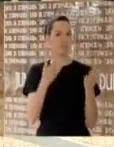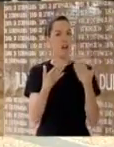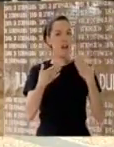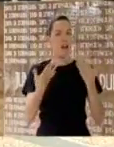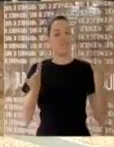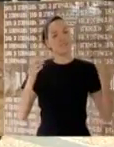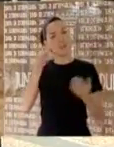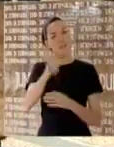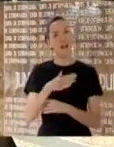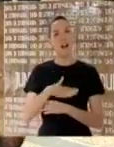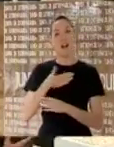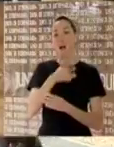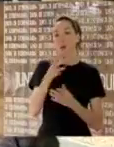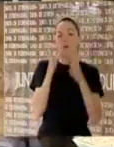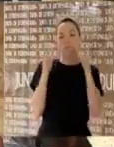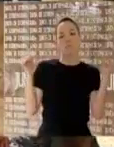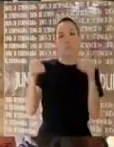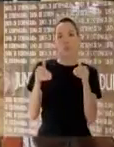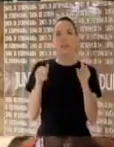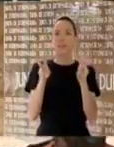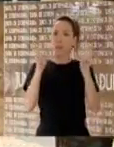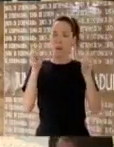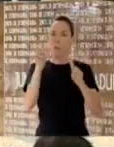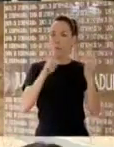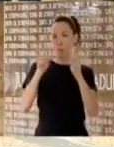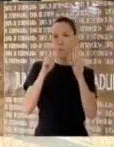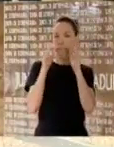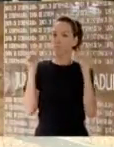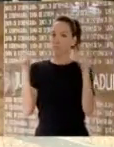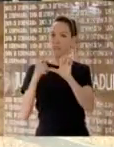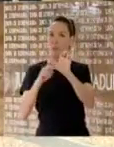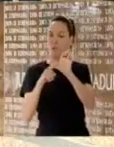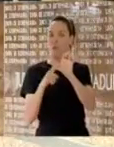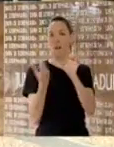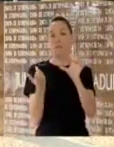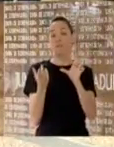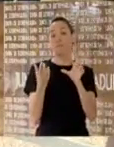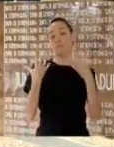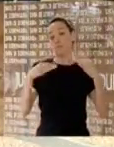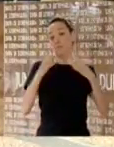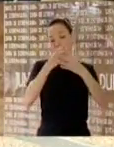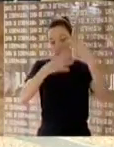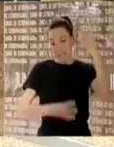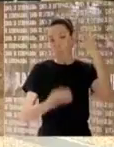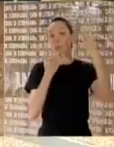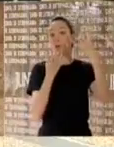pues, las cosas que nos ocupan y que nos preocupan, entre otras, obviamente, el